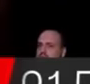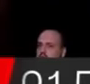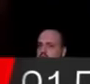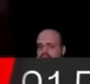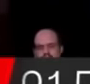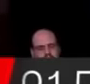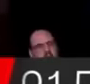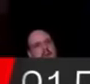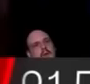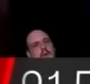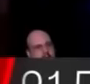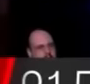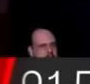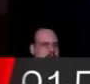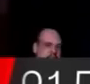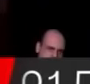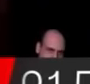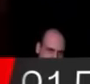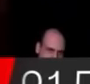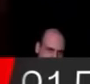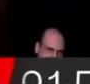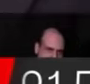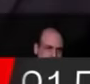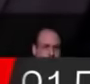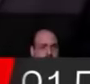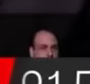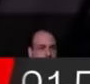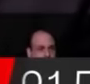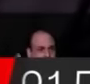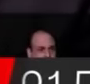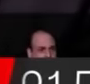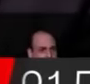A ver, en primer lugar no te agredí, no mientas,